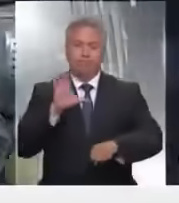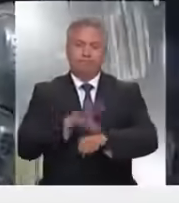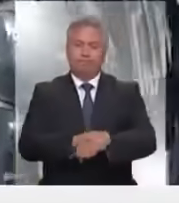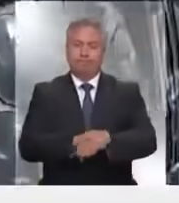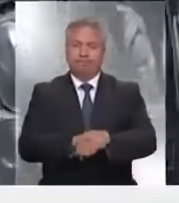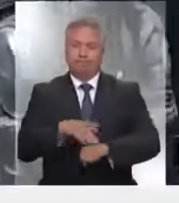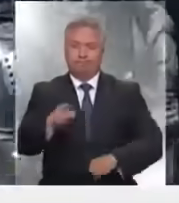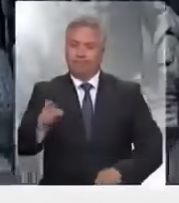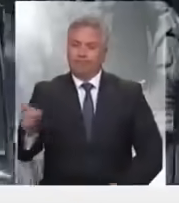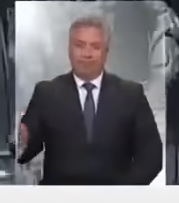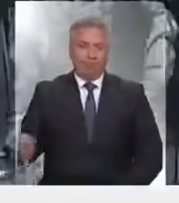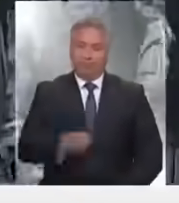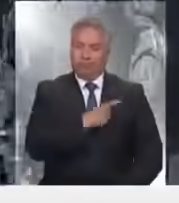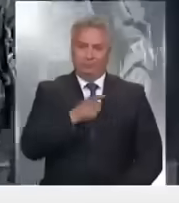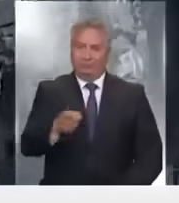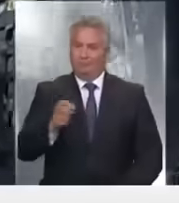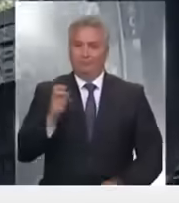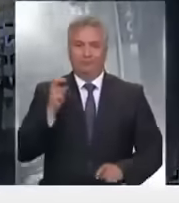de uso público.